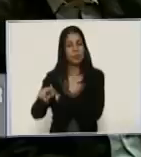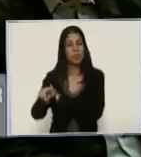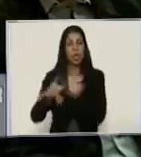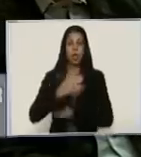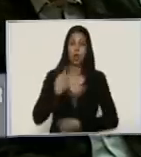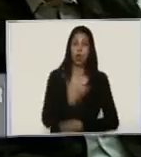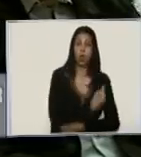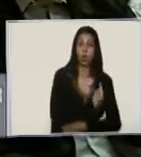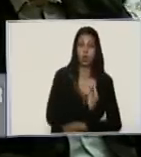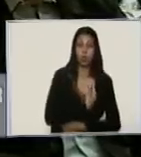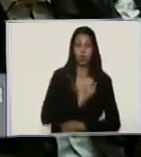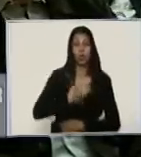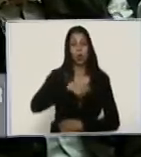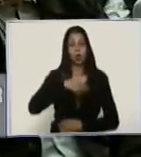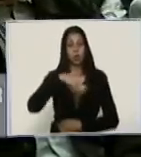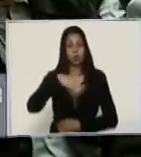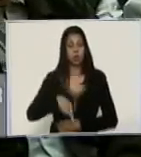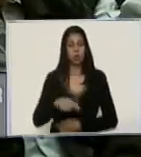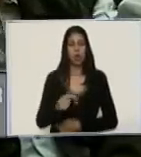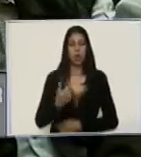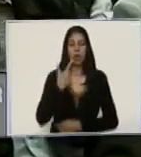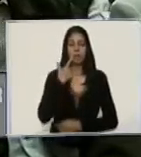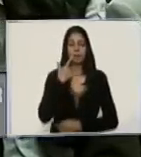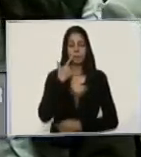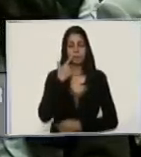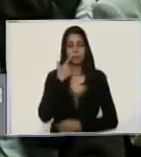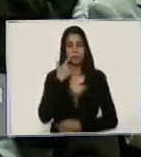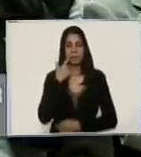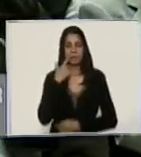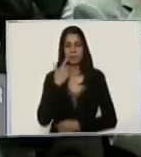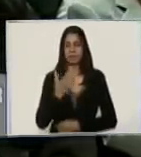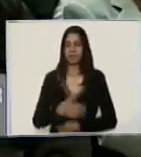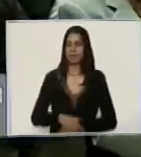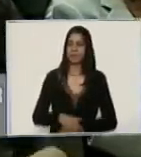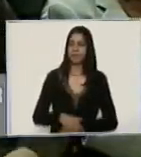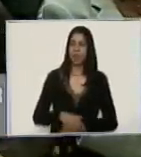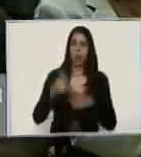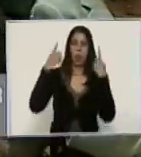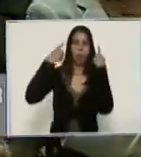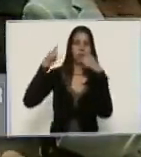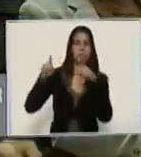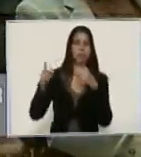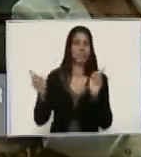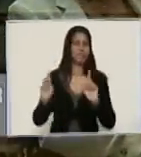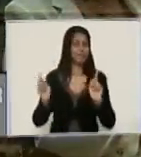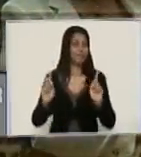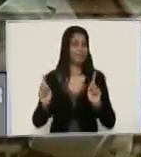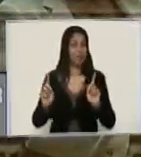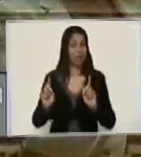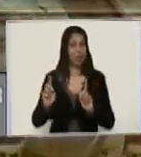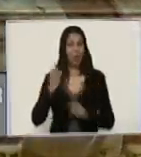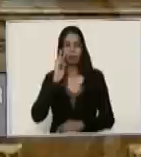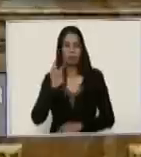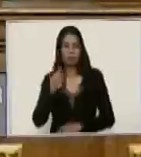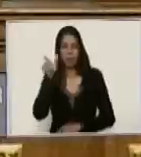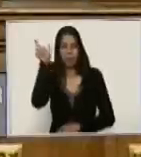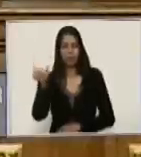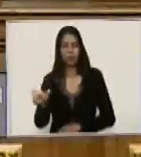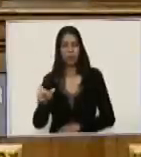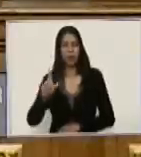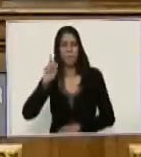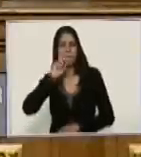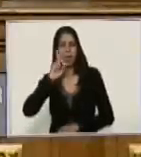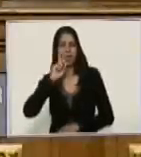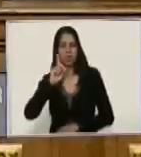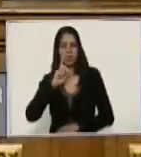debemos nosotros descartar su inoculación de mentiras, de veneno